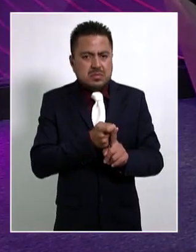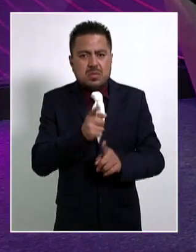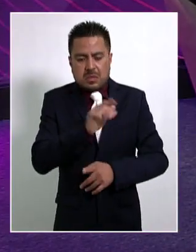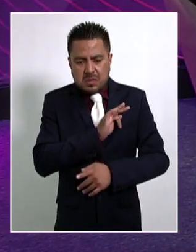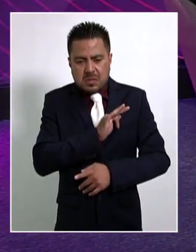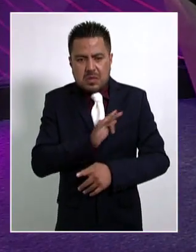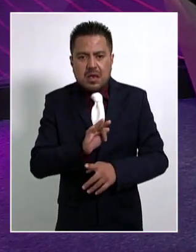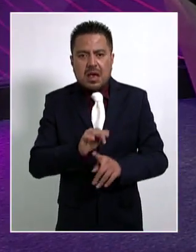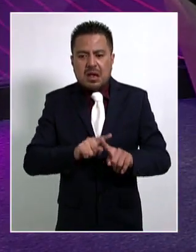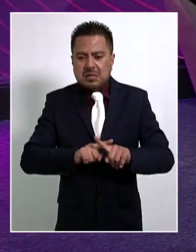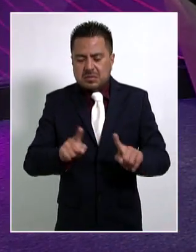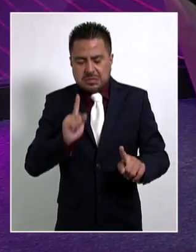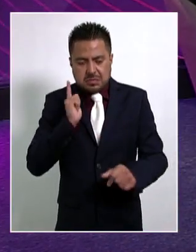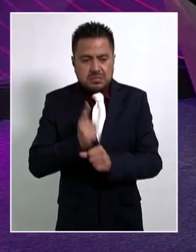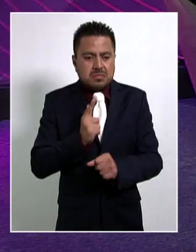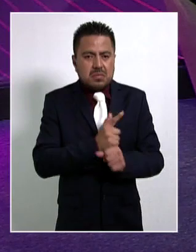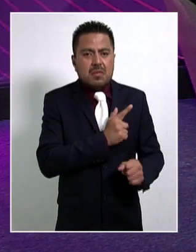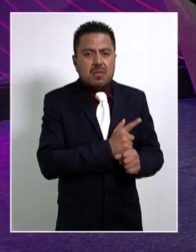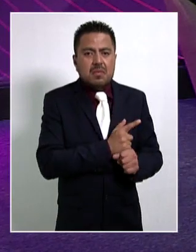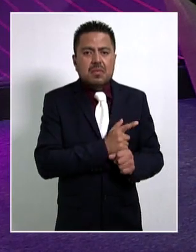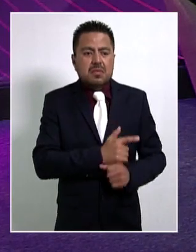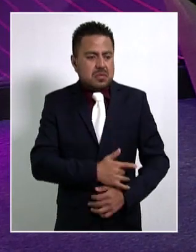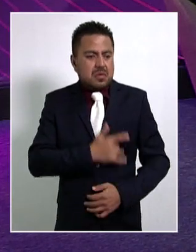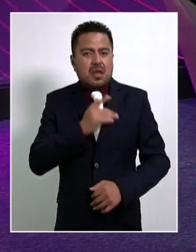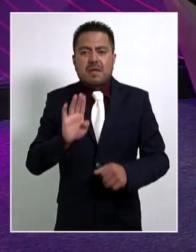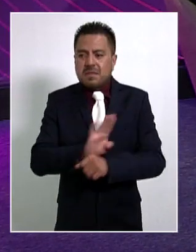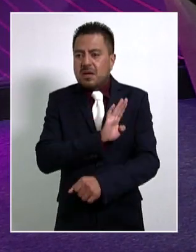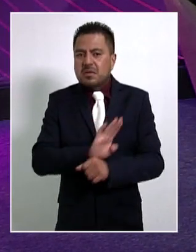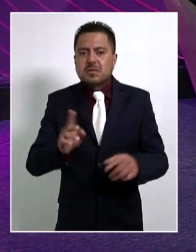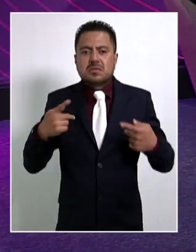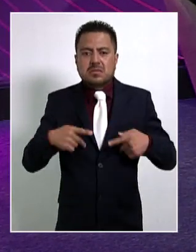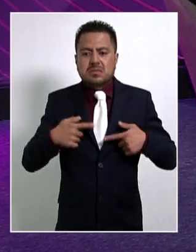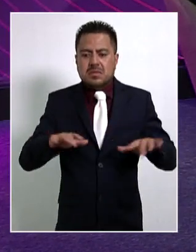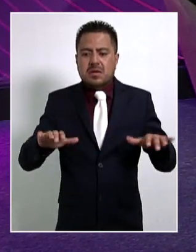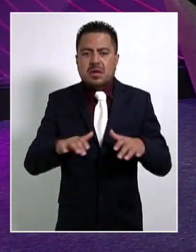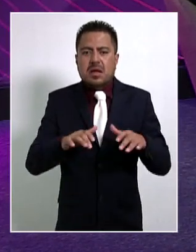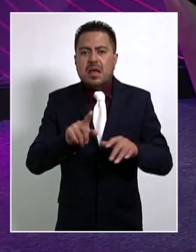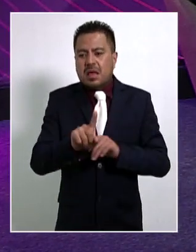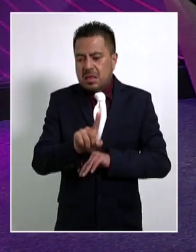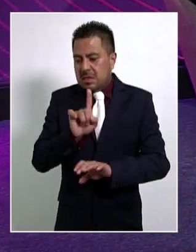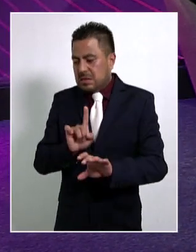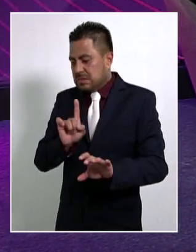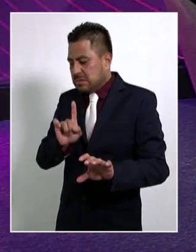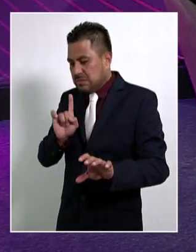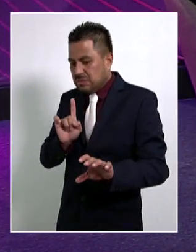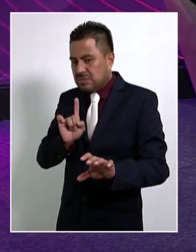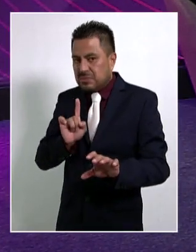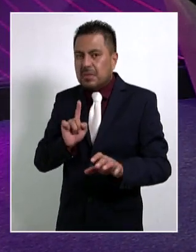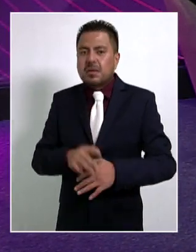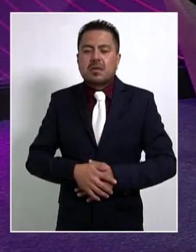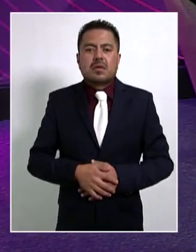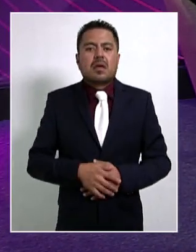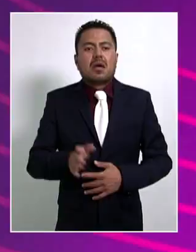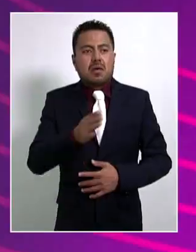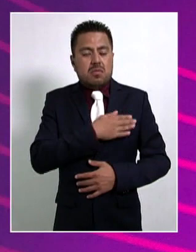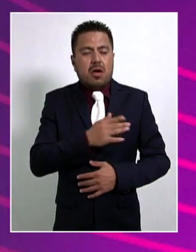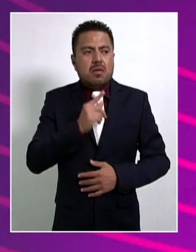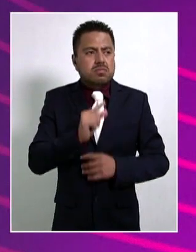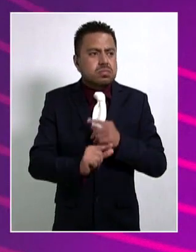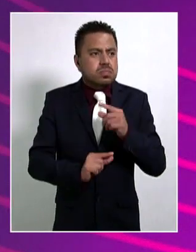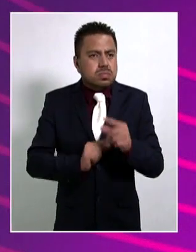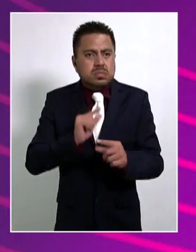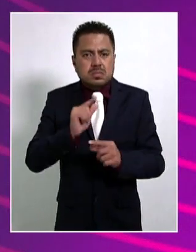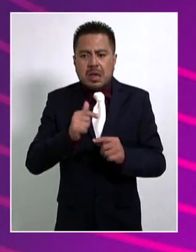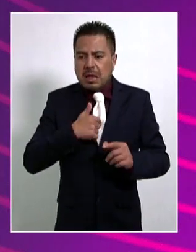pueda hacer la diferencia y que pueda beneficiar a las personas que vengan atrás de ti. Y bueno, poco a